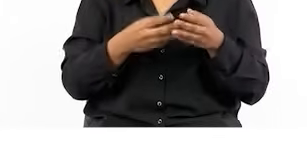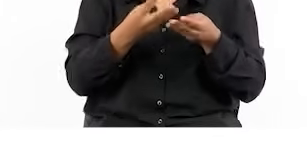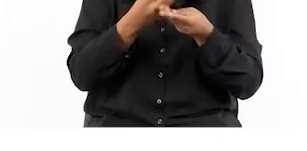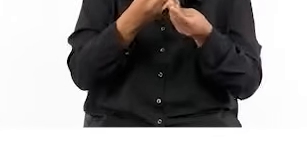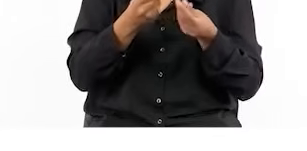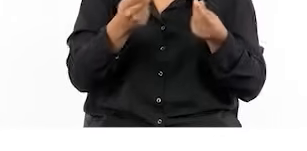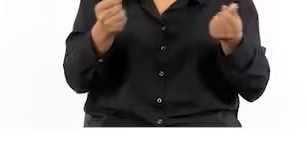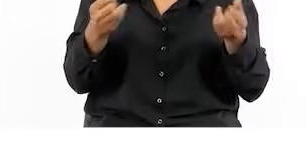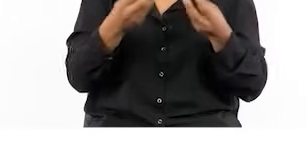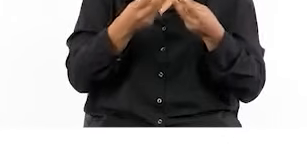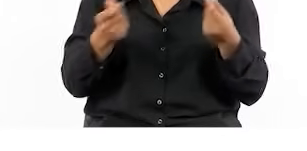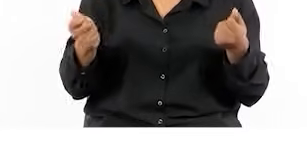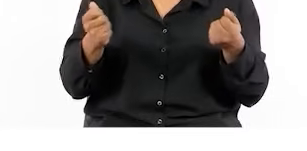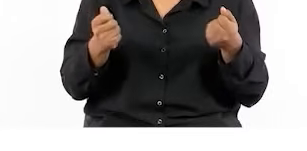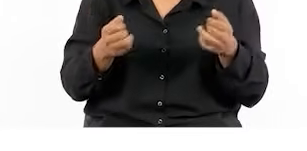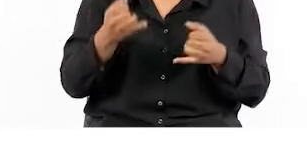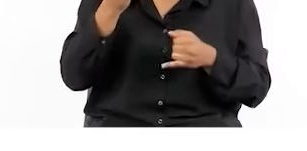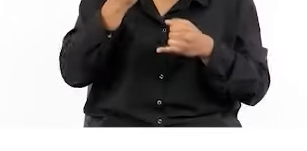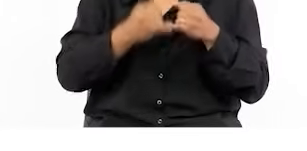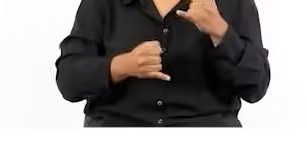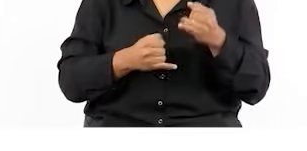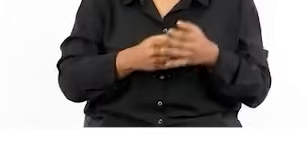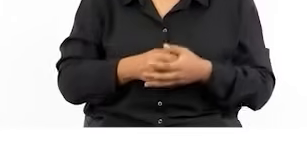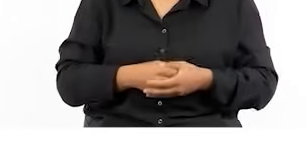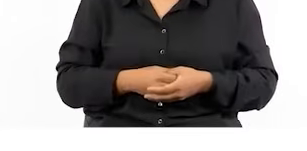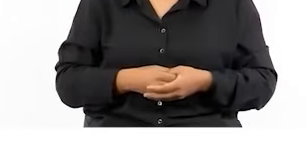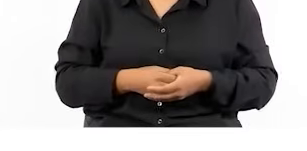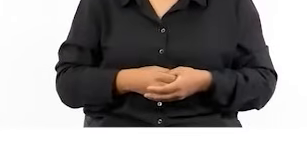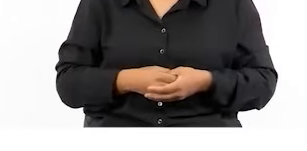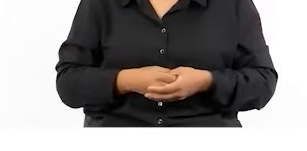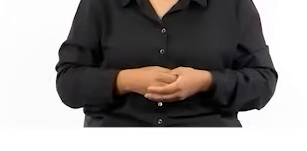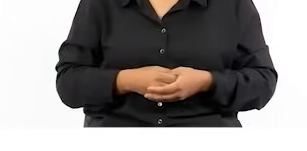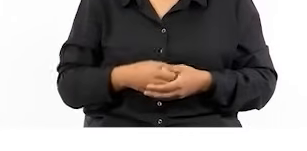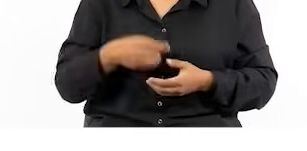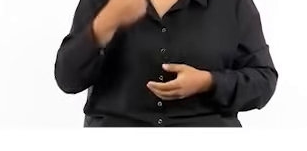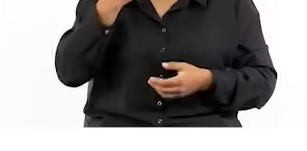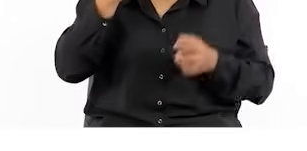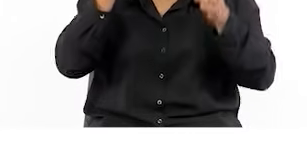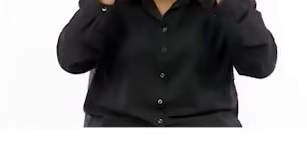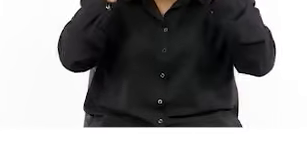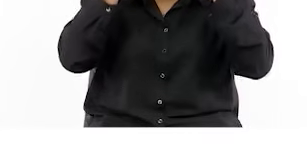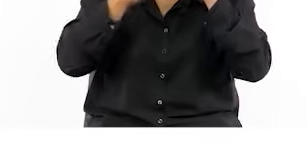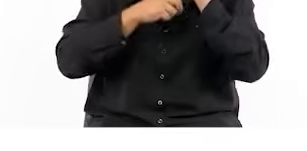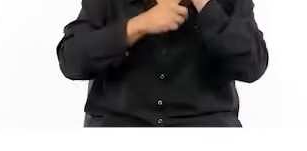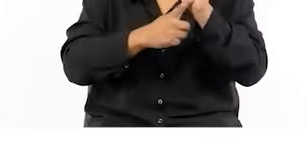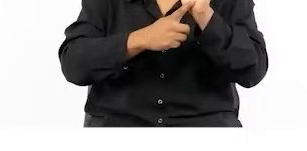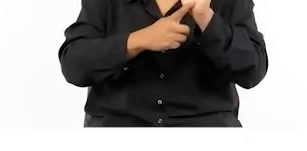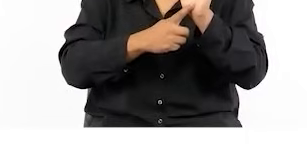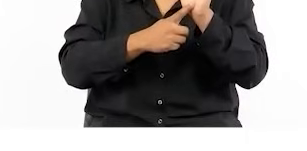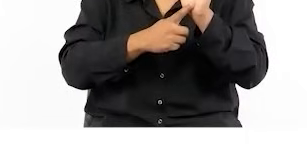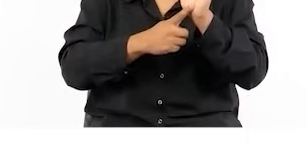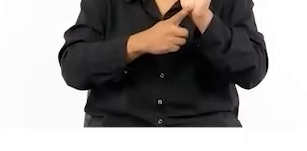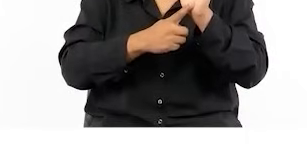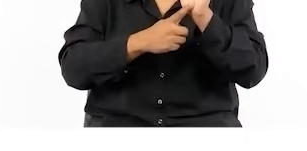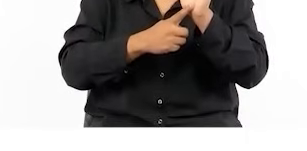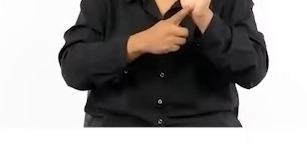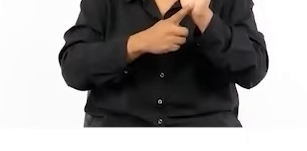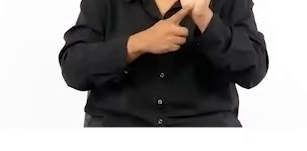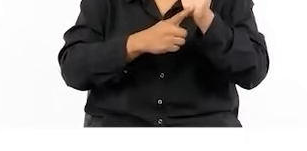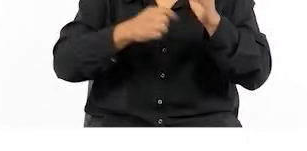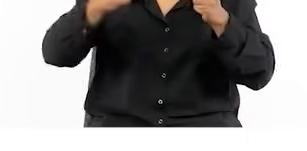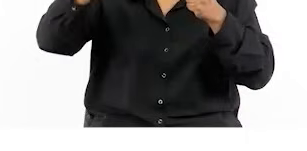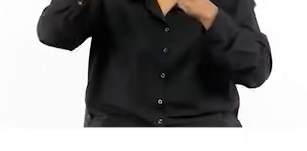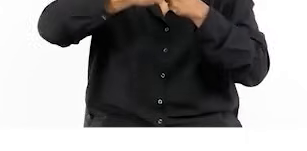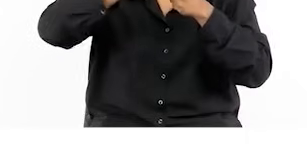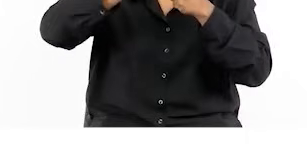donde aparece materia en descomposición. Y el último de estos horizontes, como se puede observar en la figura,